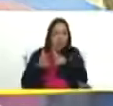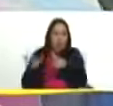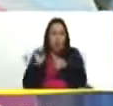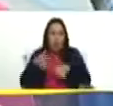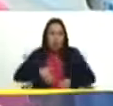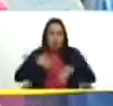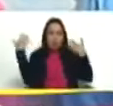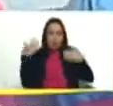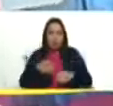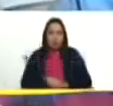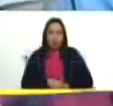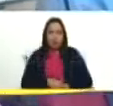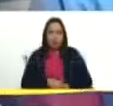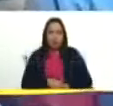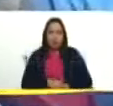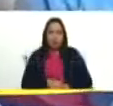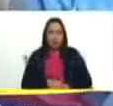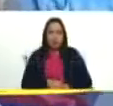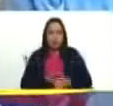de explotación.